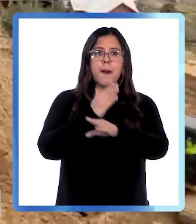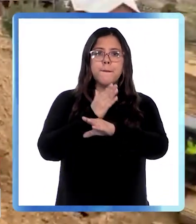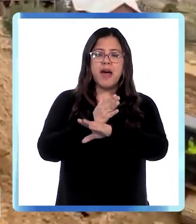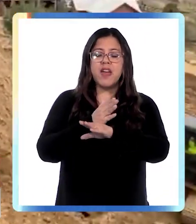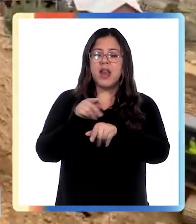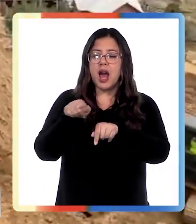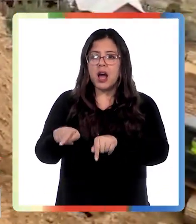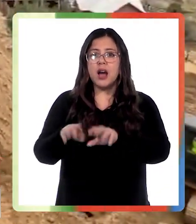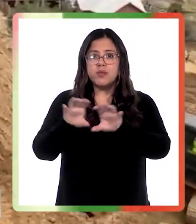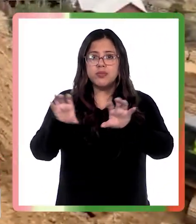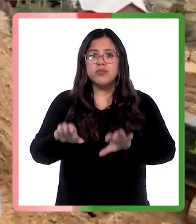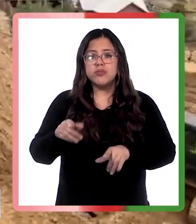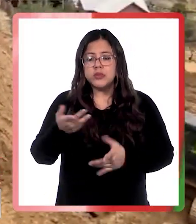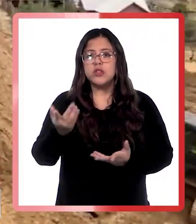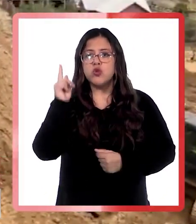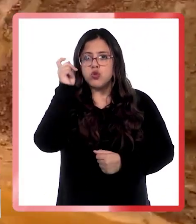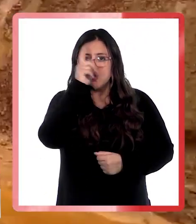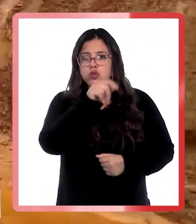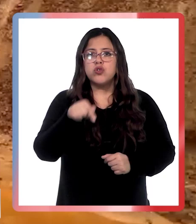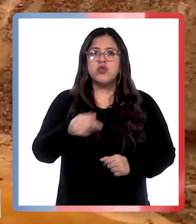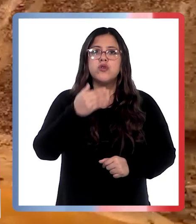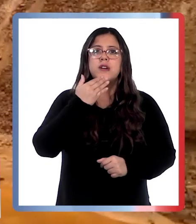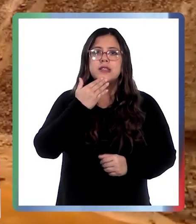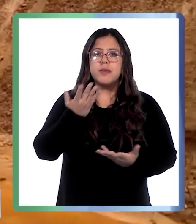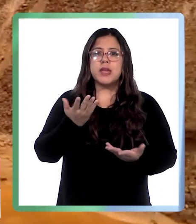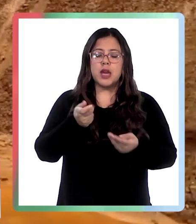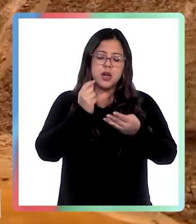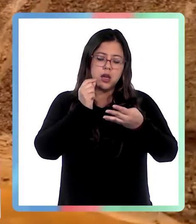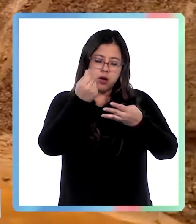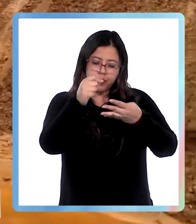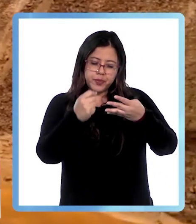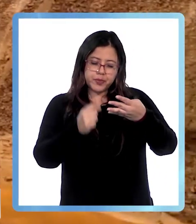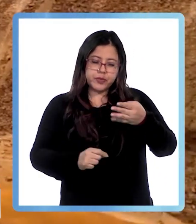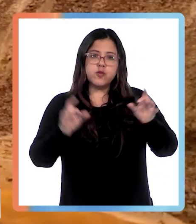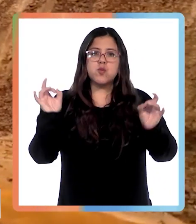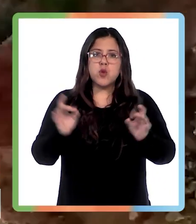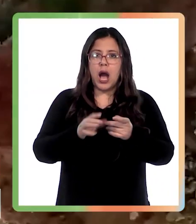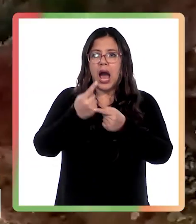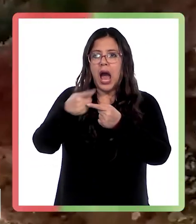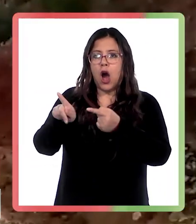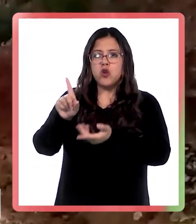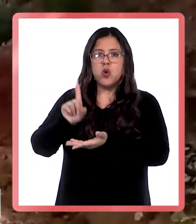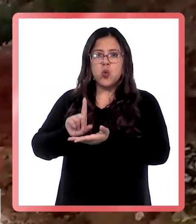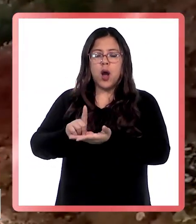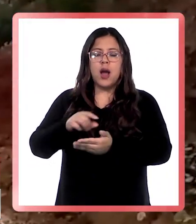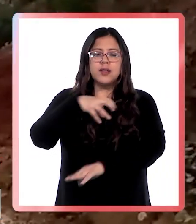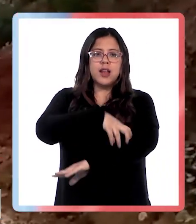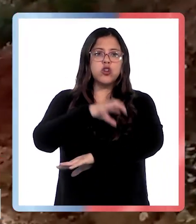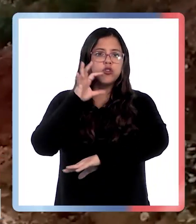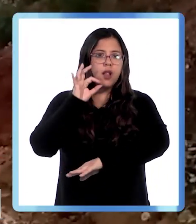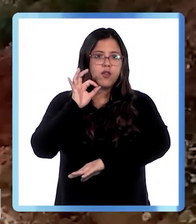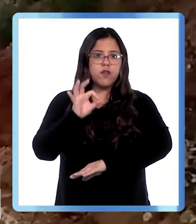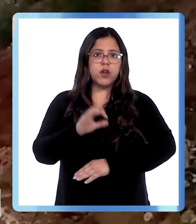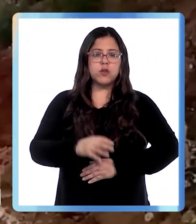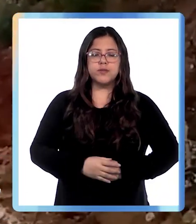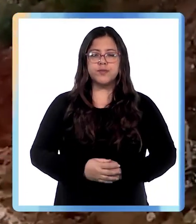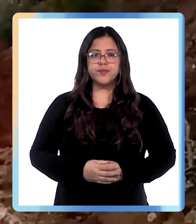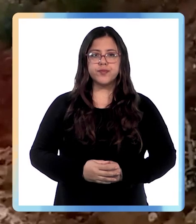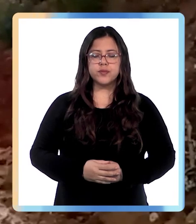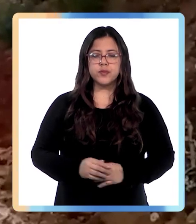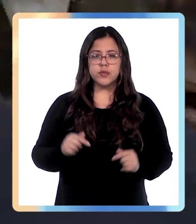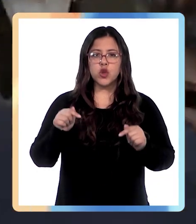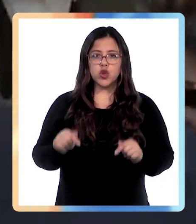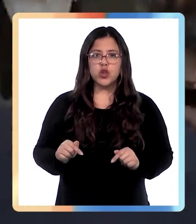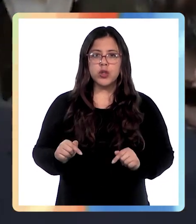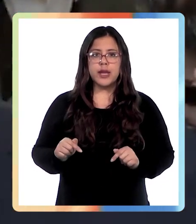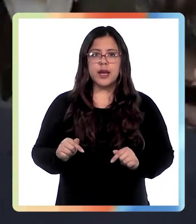la madera es crítica incluso se baraja crear un nuevo trazado para un trayecto histórico para la región del bío bío y por eso